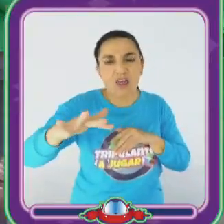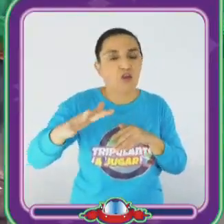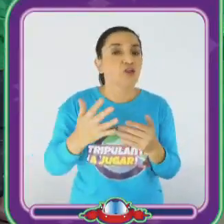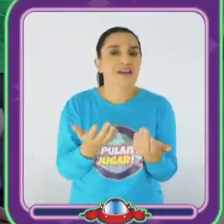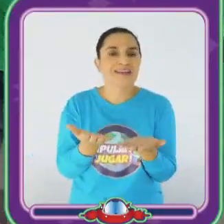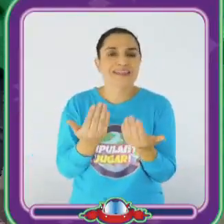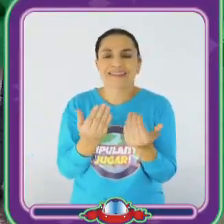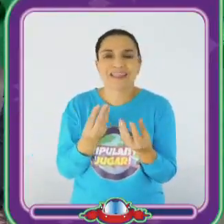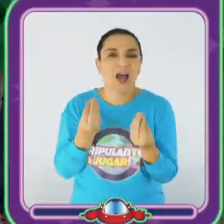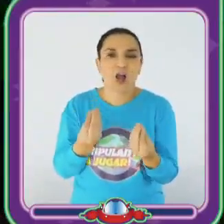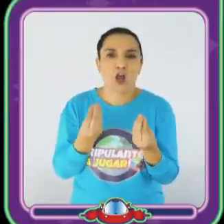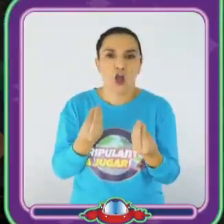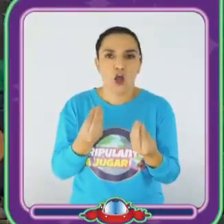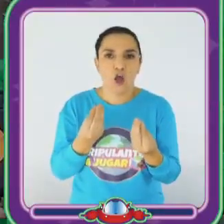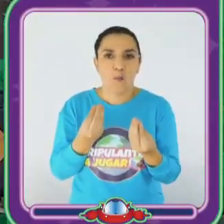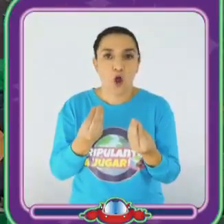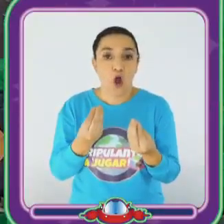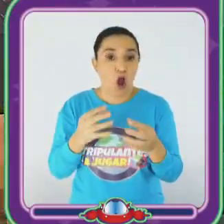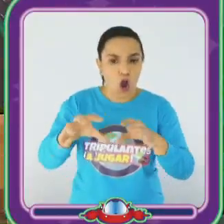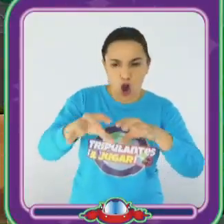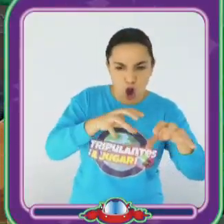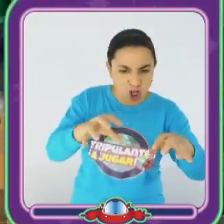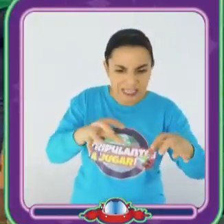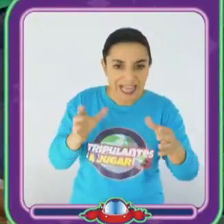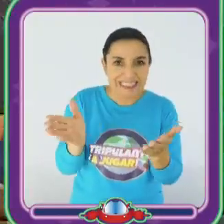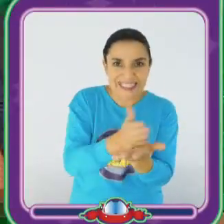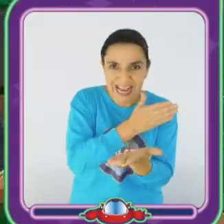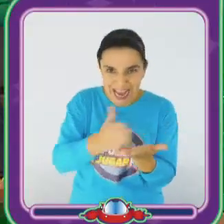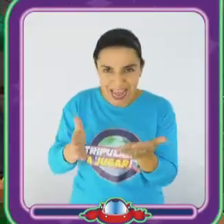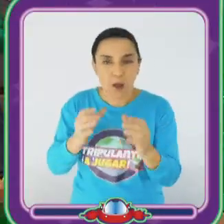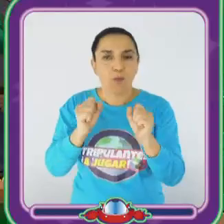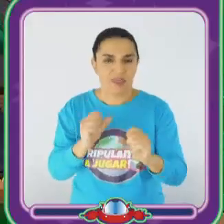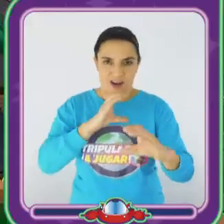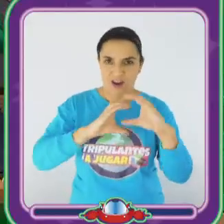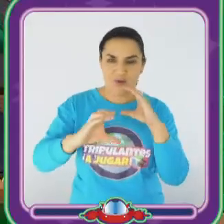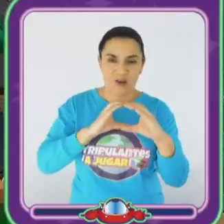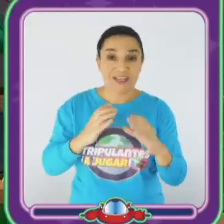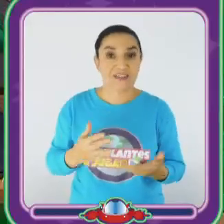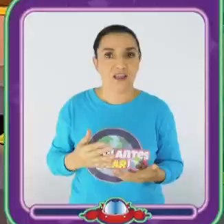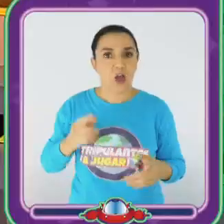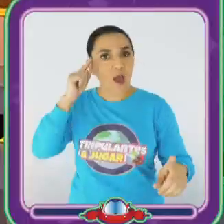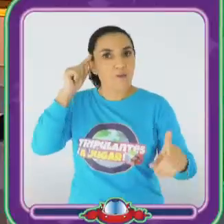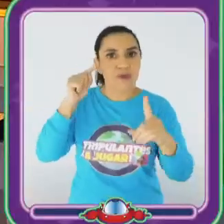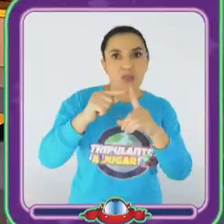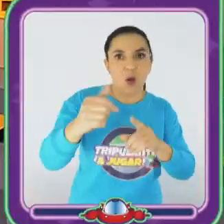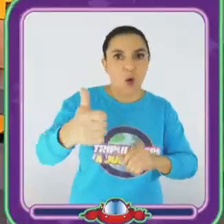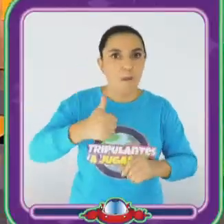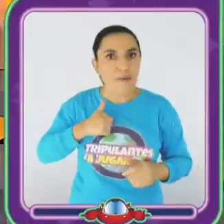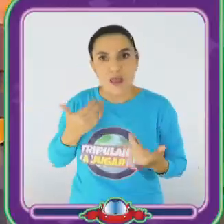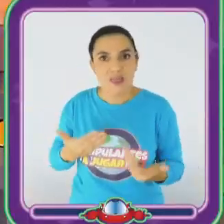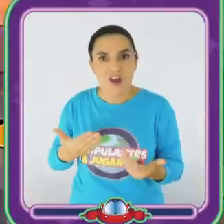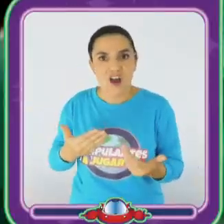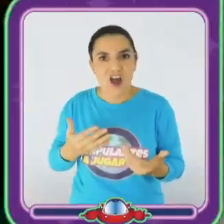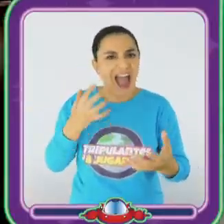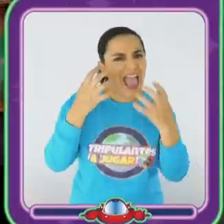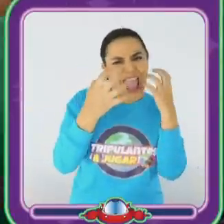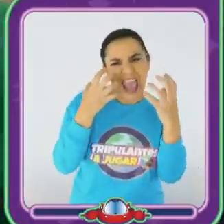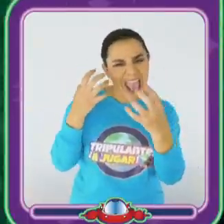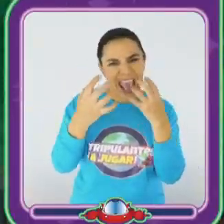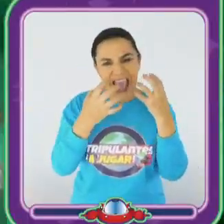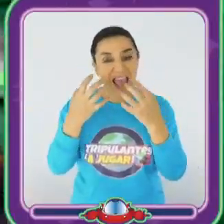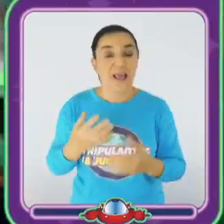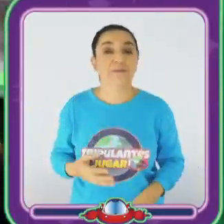Y necesitan como sacar obstáculos para poder comunicarse. ¡Has cumplido la misión,